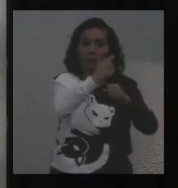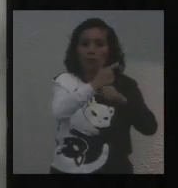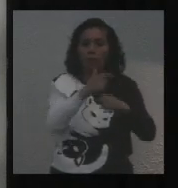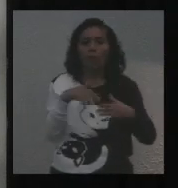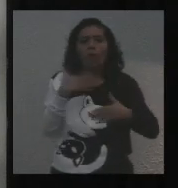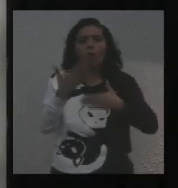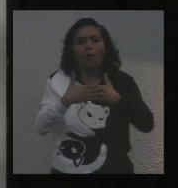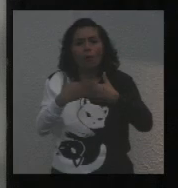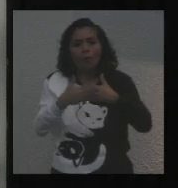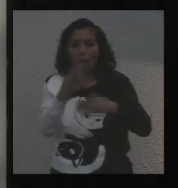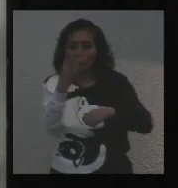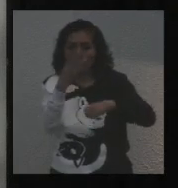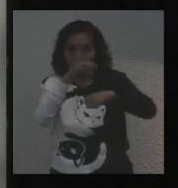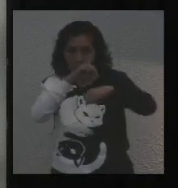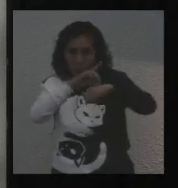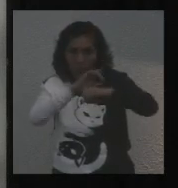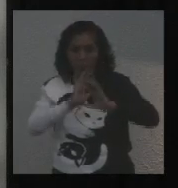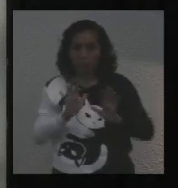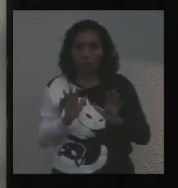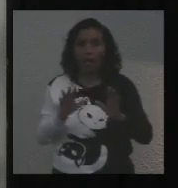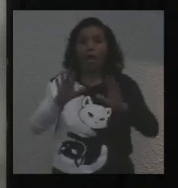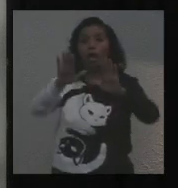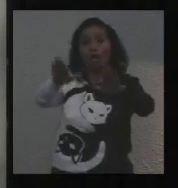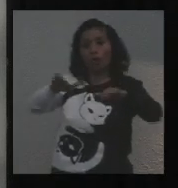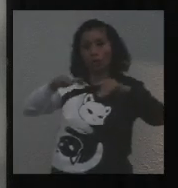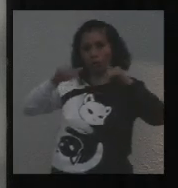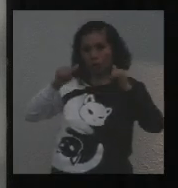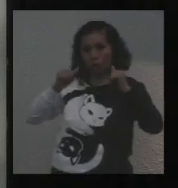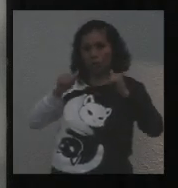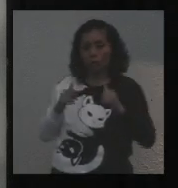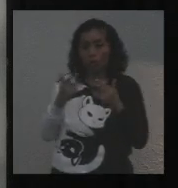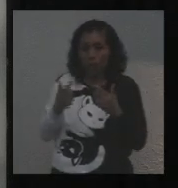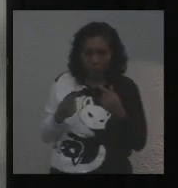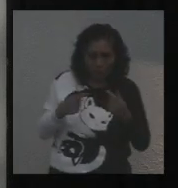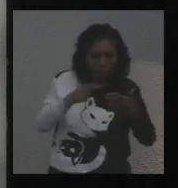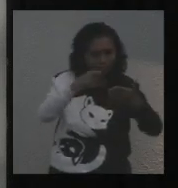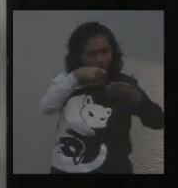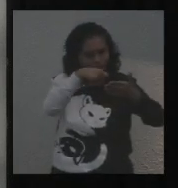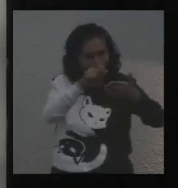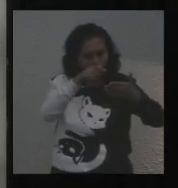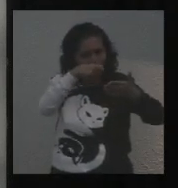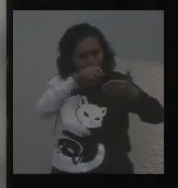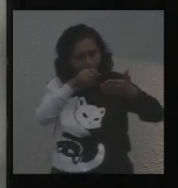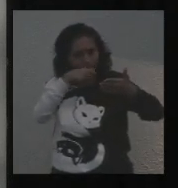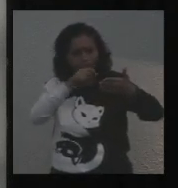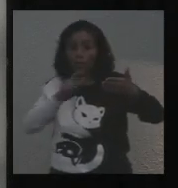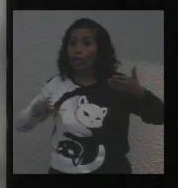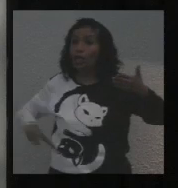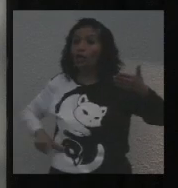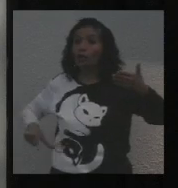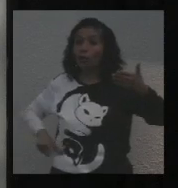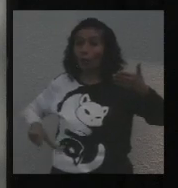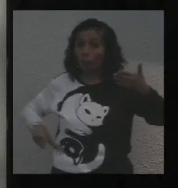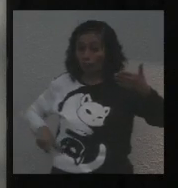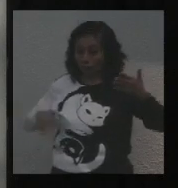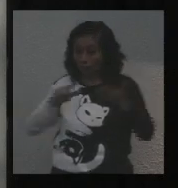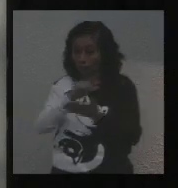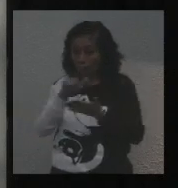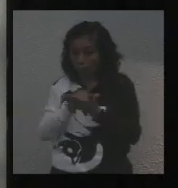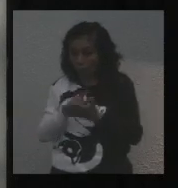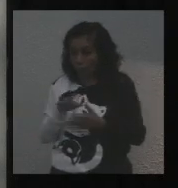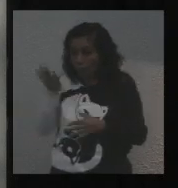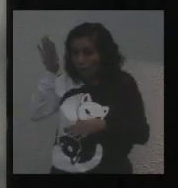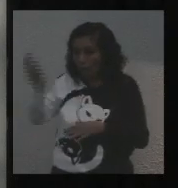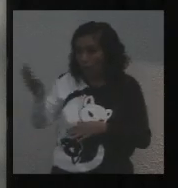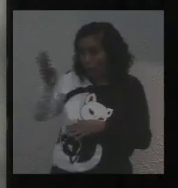después de la apertura de sesiones, la legislatura del Estado procederá a calificar la elección de gobernador constitucional y a declarar